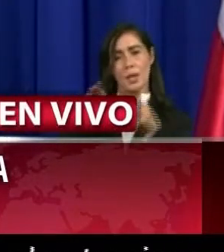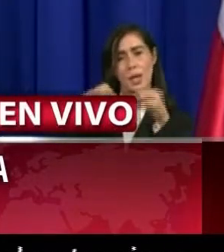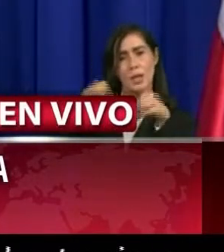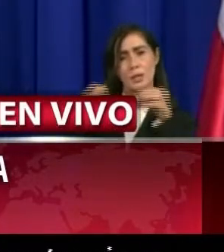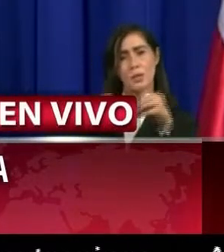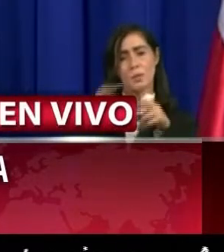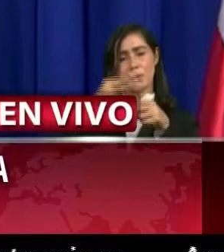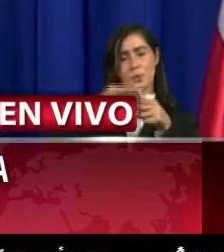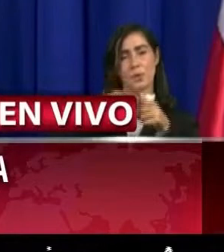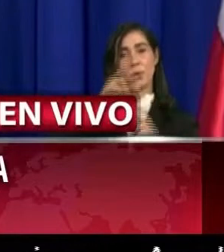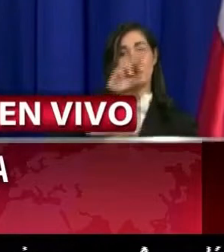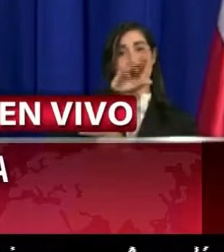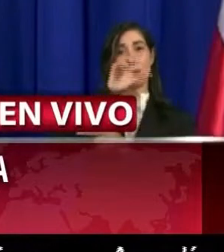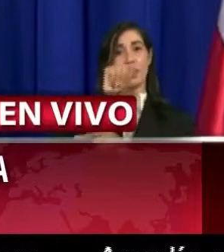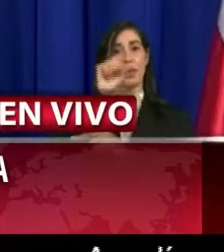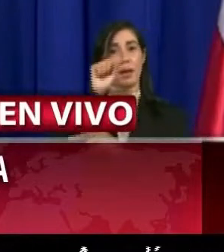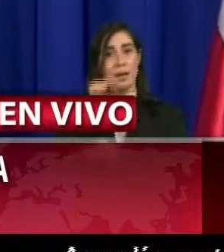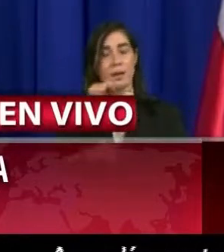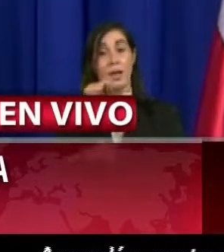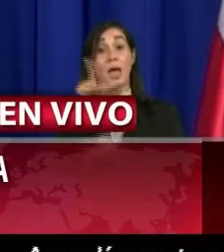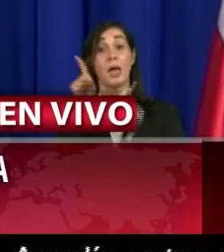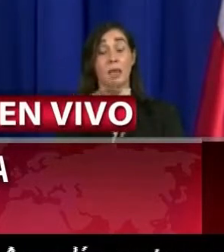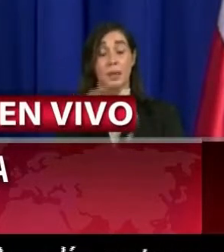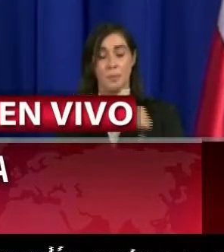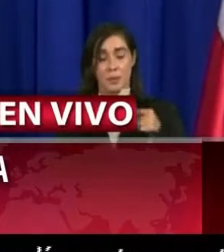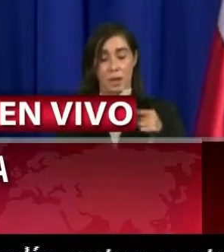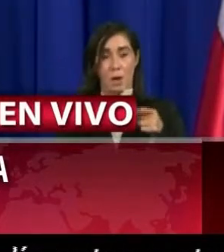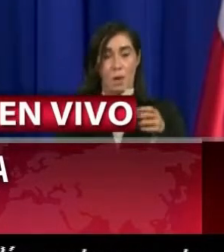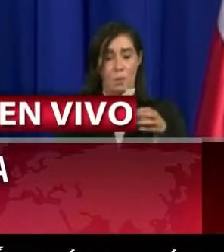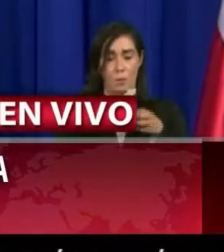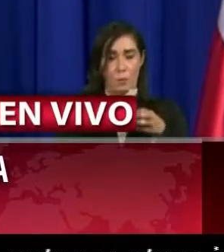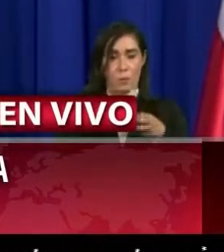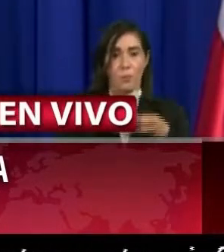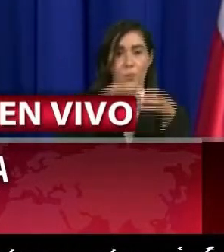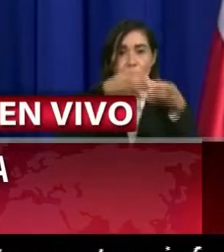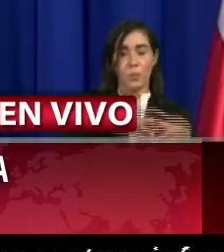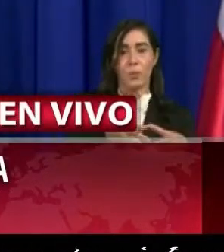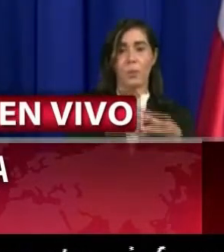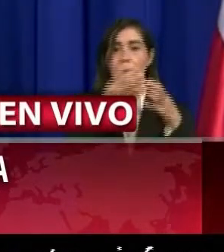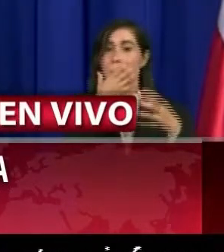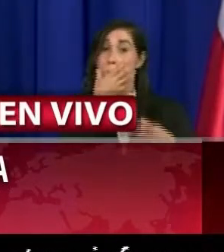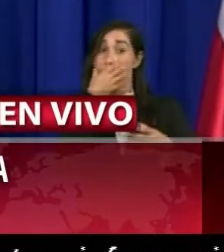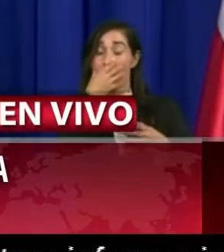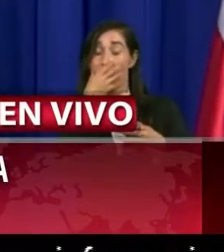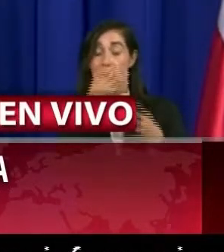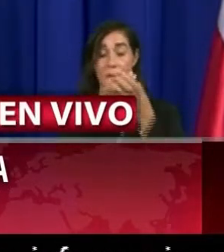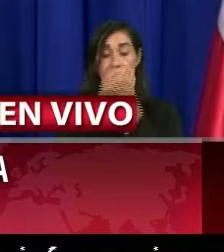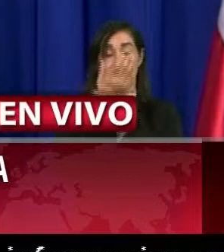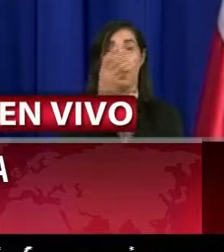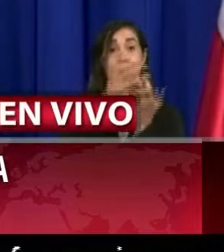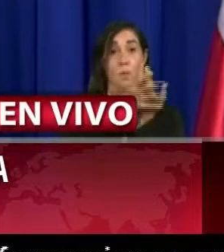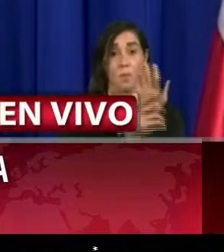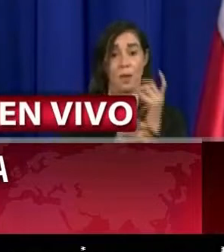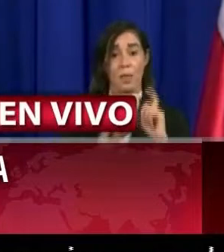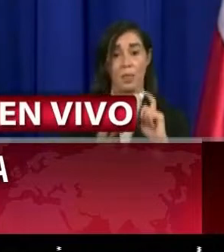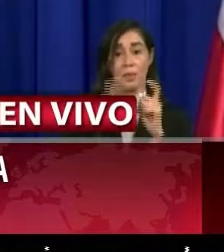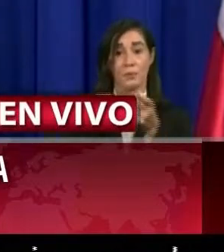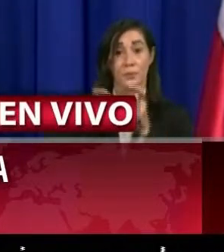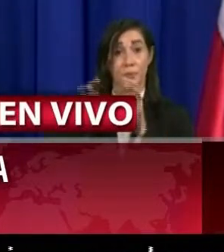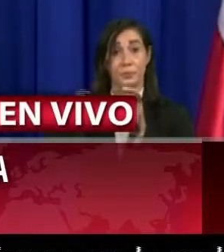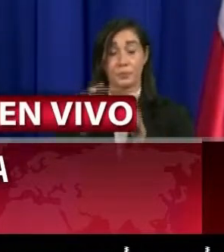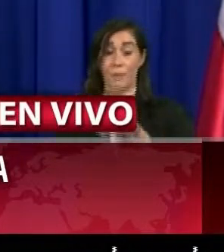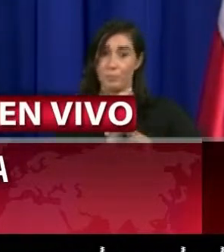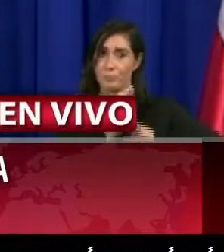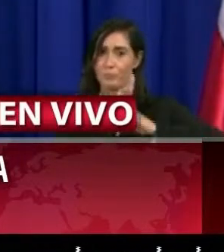están recibiendo un kit de protección con mascarilla y guantes para evitar la propagación del virus.